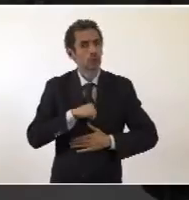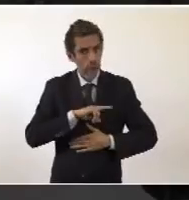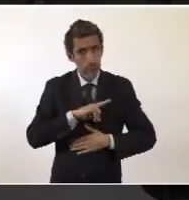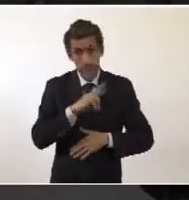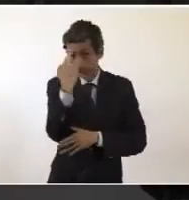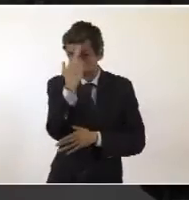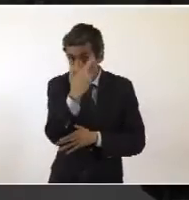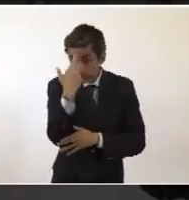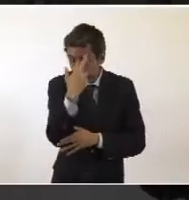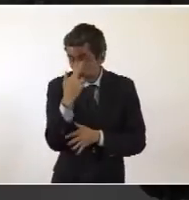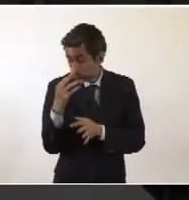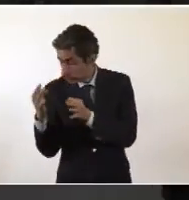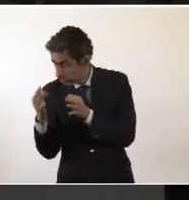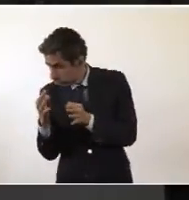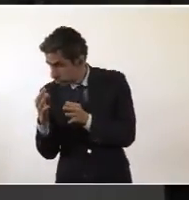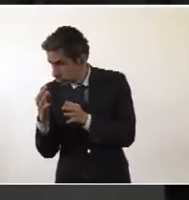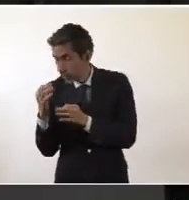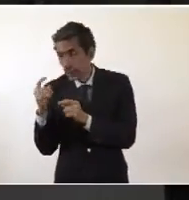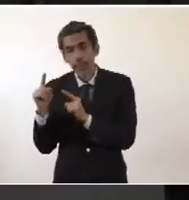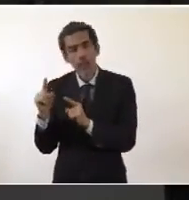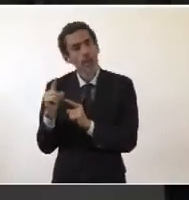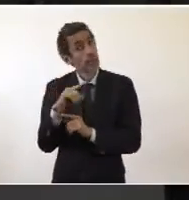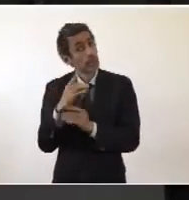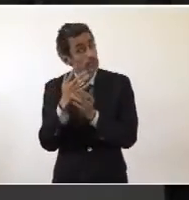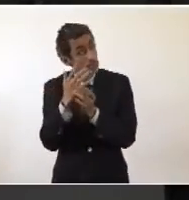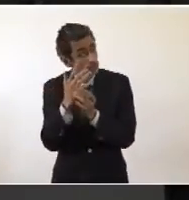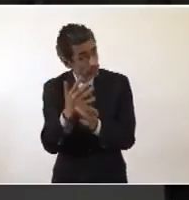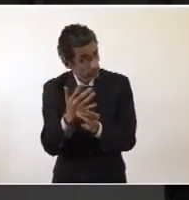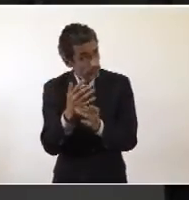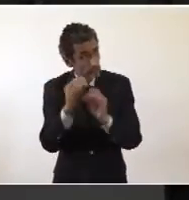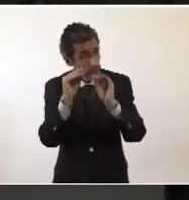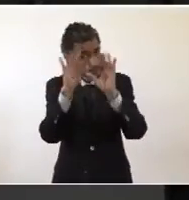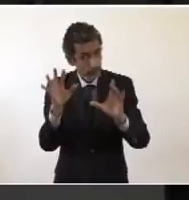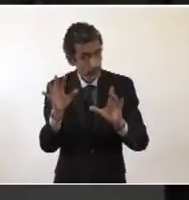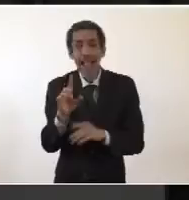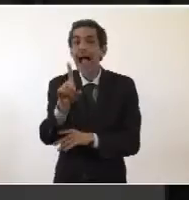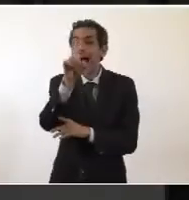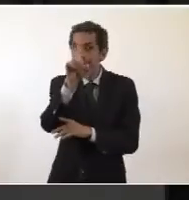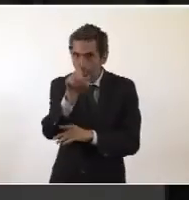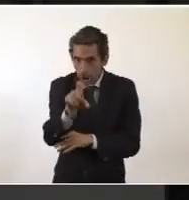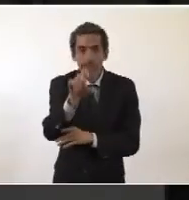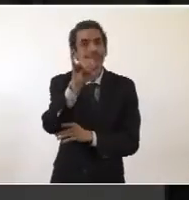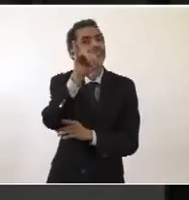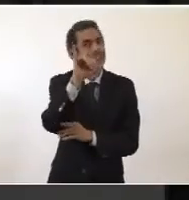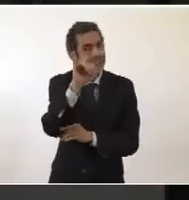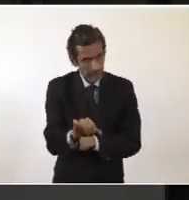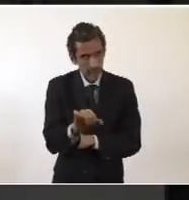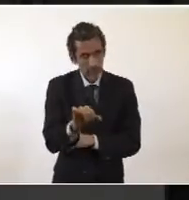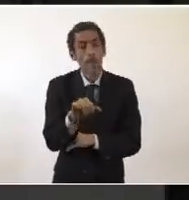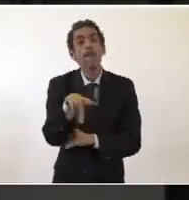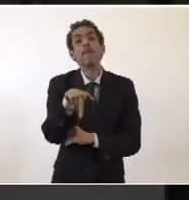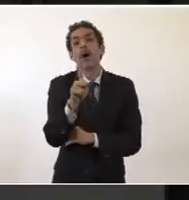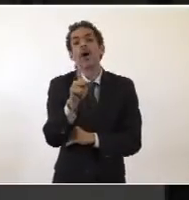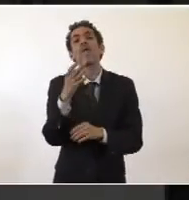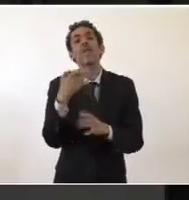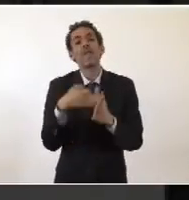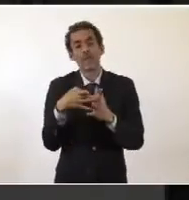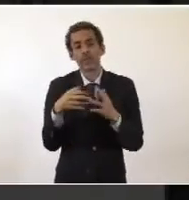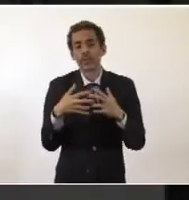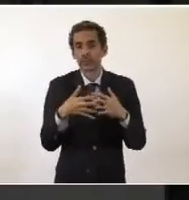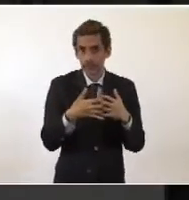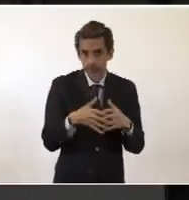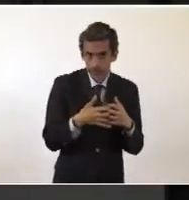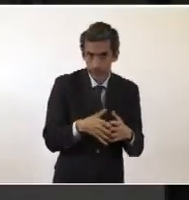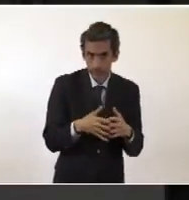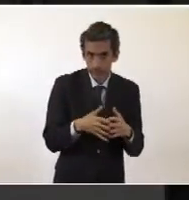El día de hoy, y lo que le quiero subrayar es que agua sí hay, lo que no hay es cómo baje